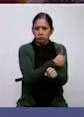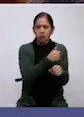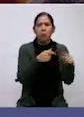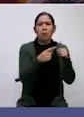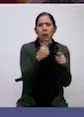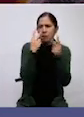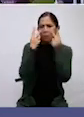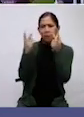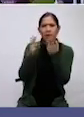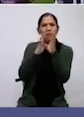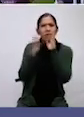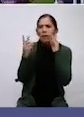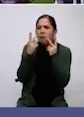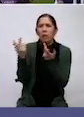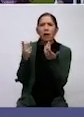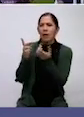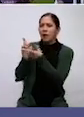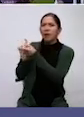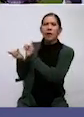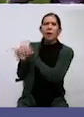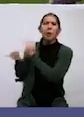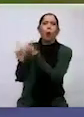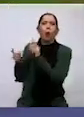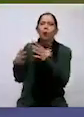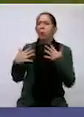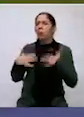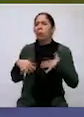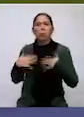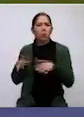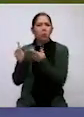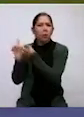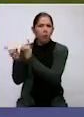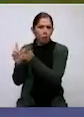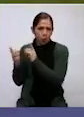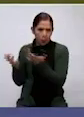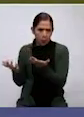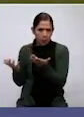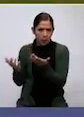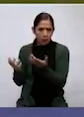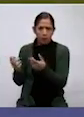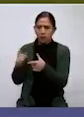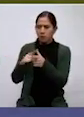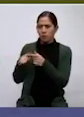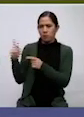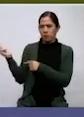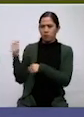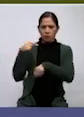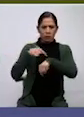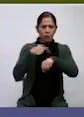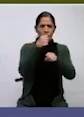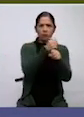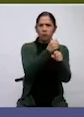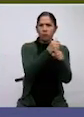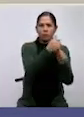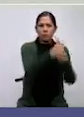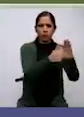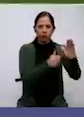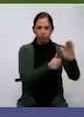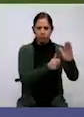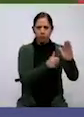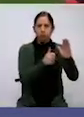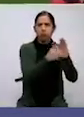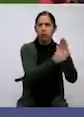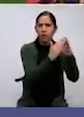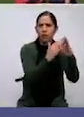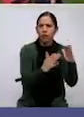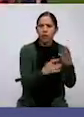se ha podido ver que está con ropa deportiva. Entonces, incluso se dice en redes sociales que es un